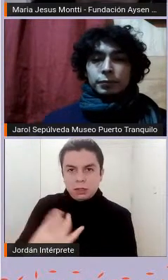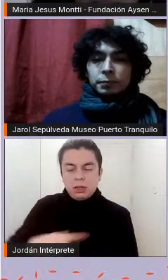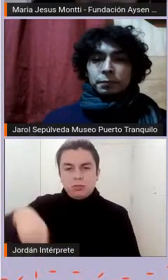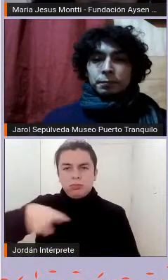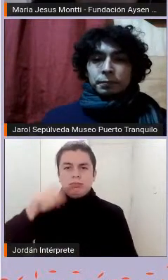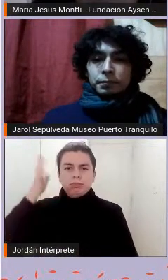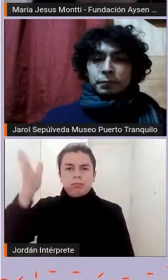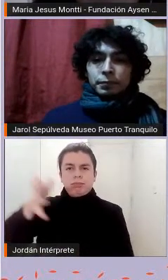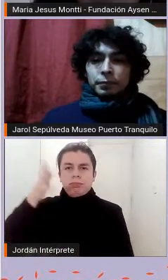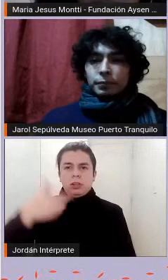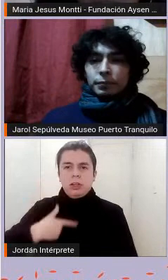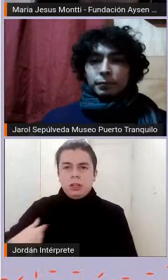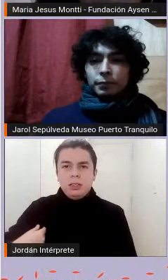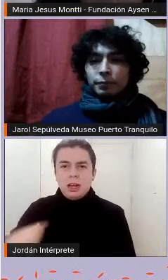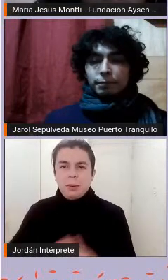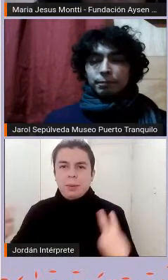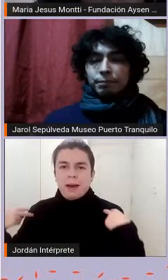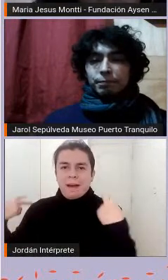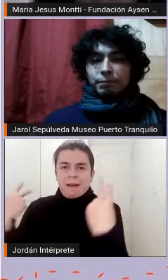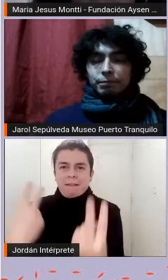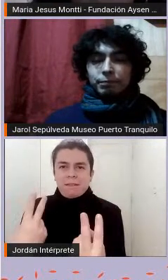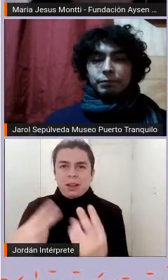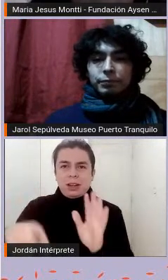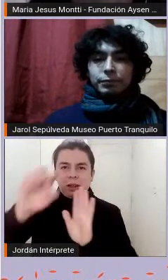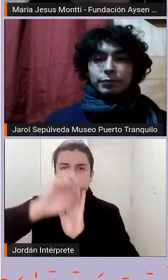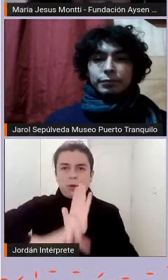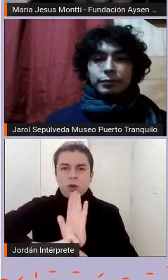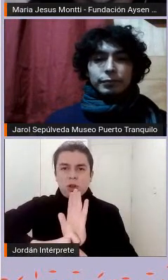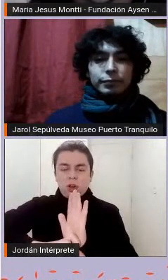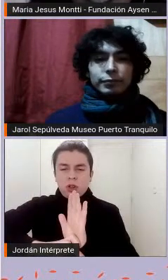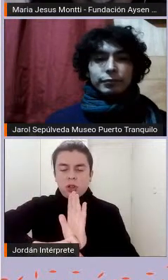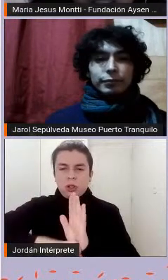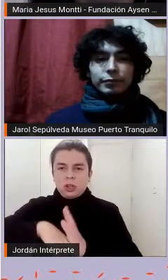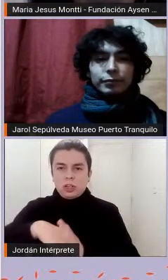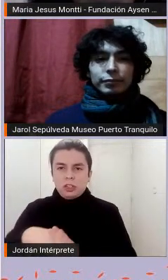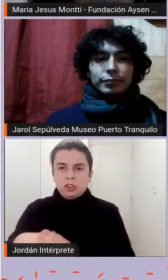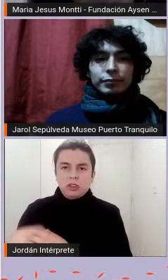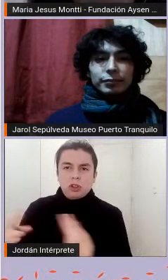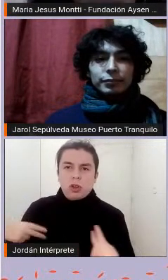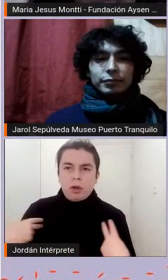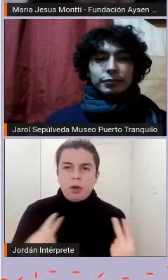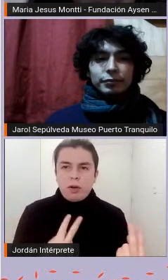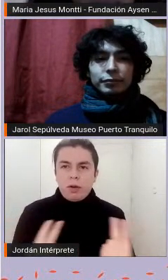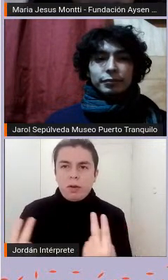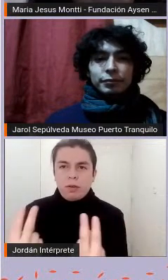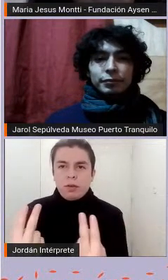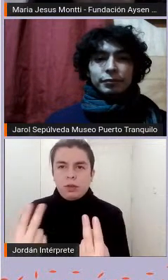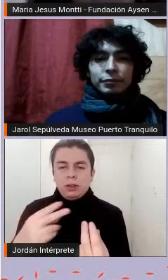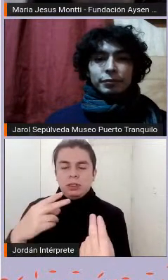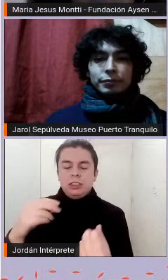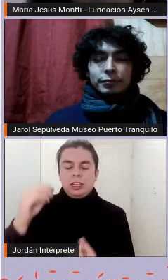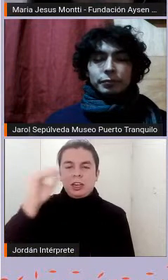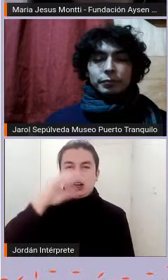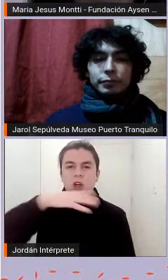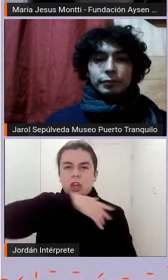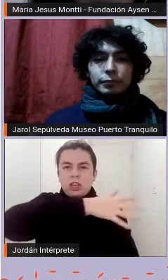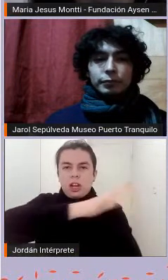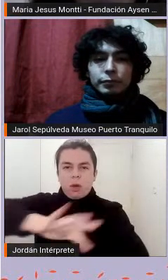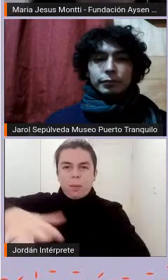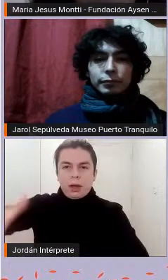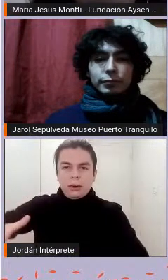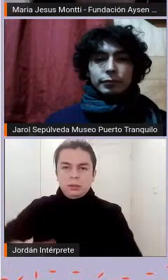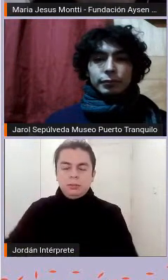La travesía del proyecto Sei Viajera de los Mares y en específico Sei Viajera de los Mares es